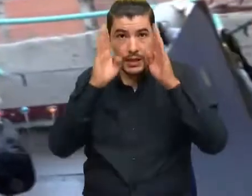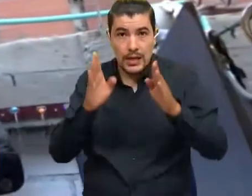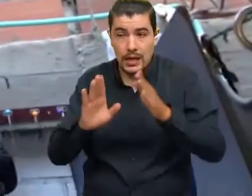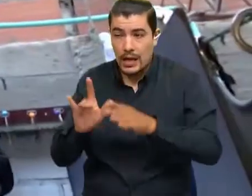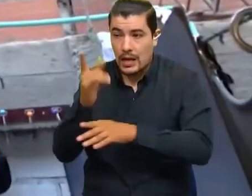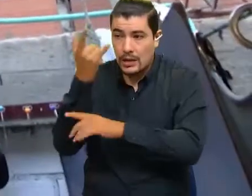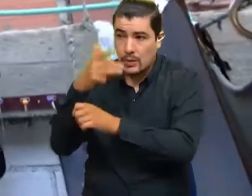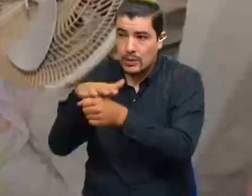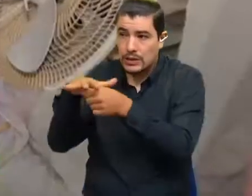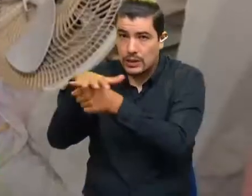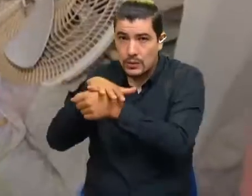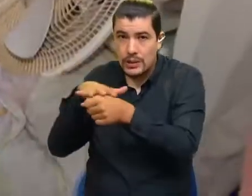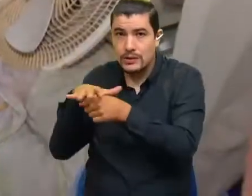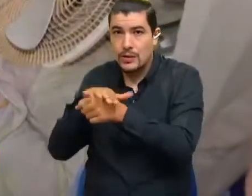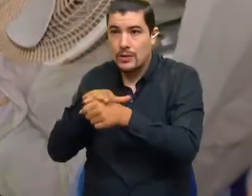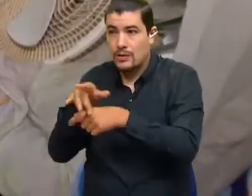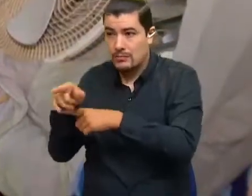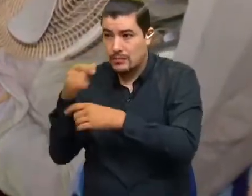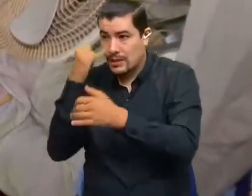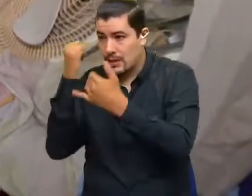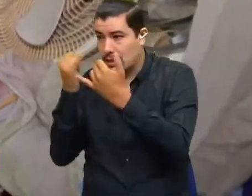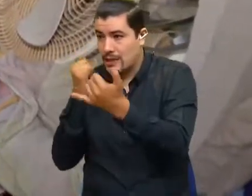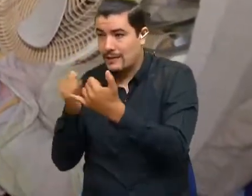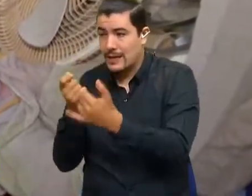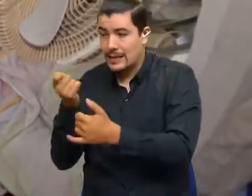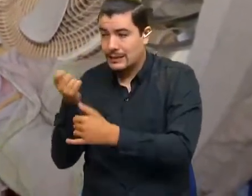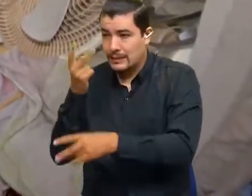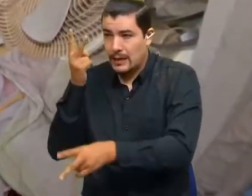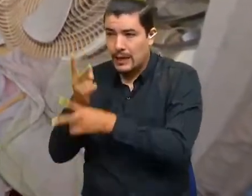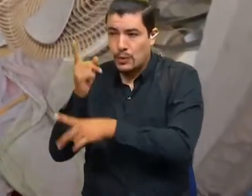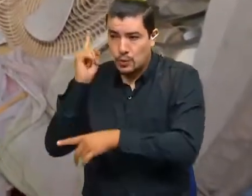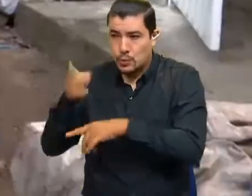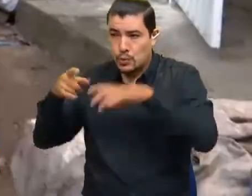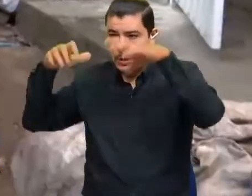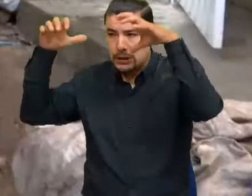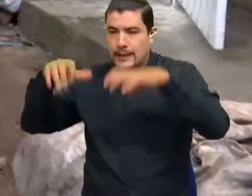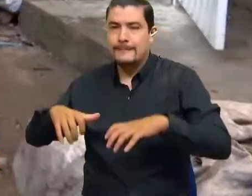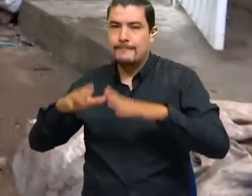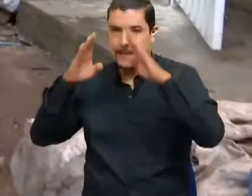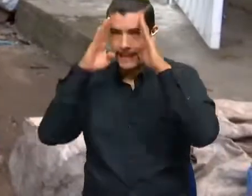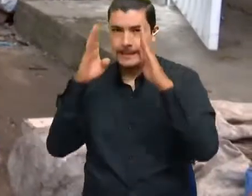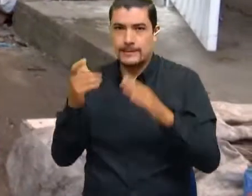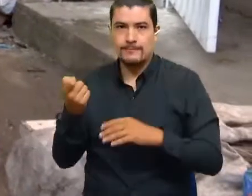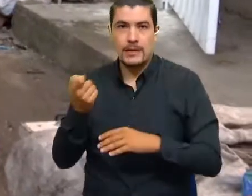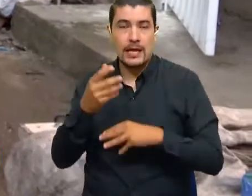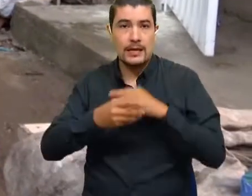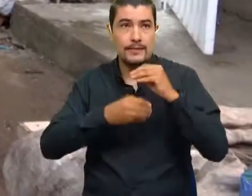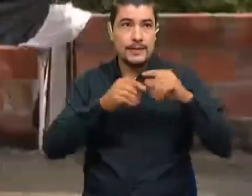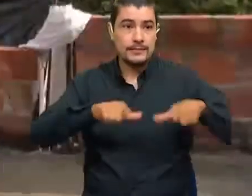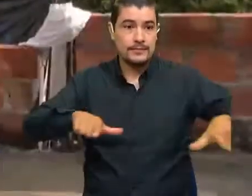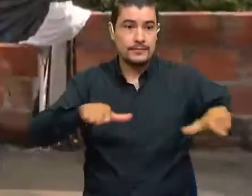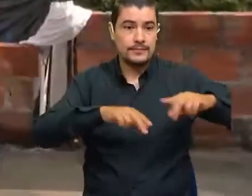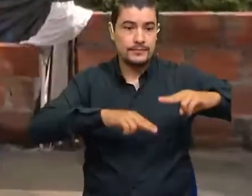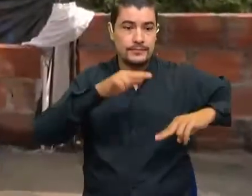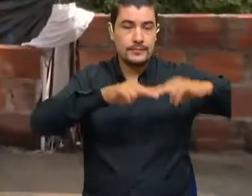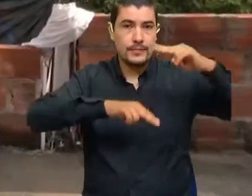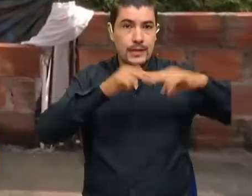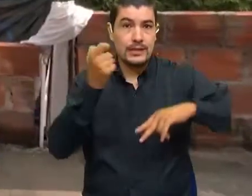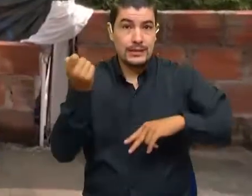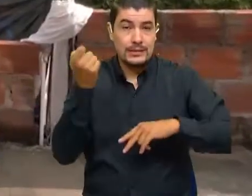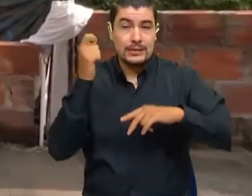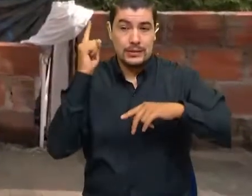situación en los sectores que se han identificado como vulnerados de igual manera en los lugares que se presentan obras de construcción pues ante las lluvias